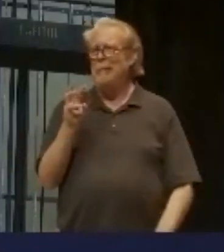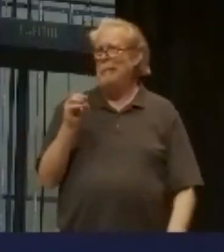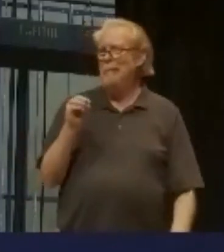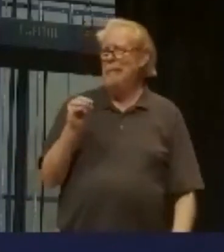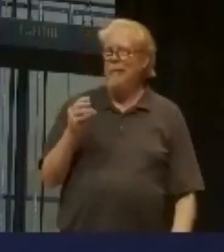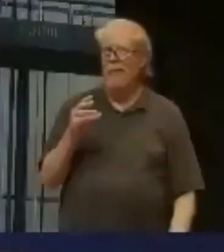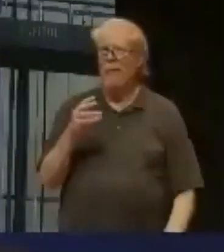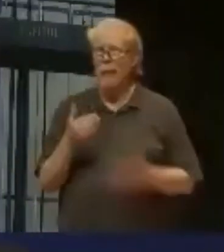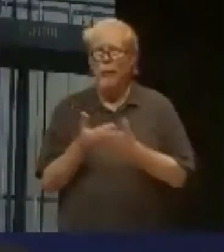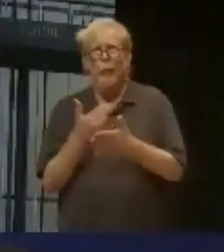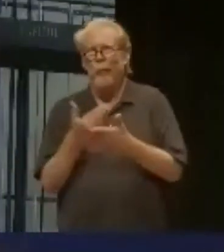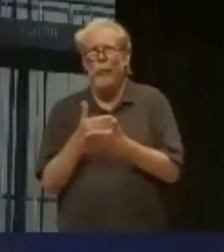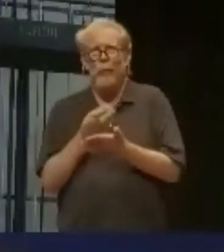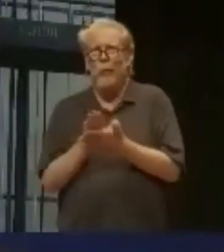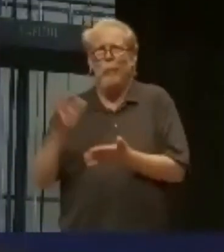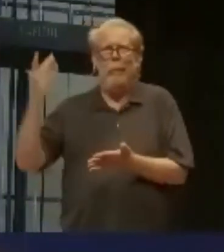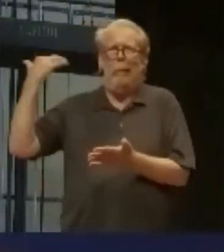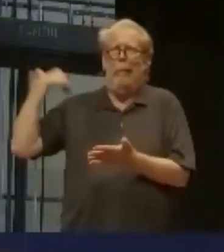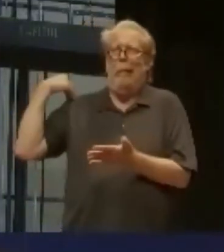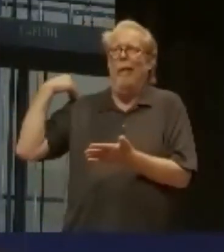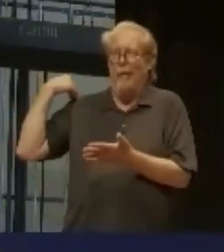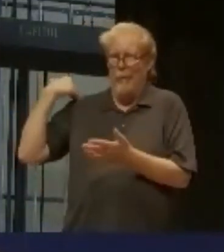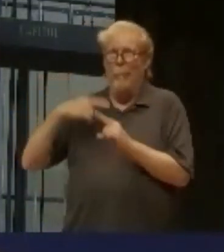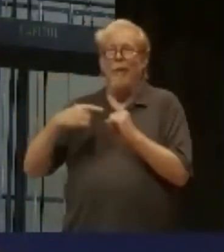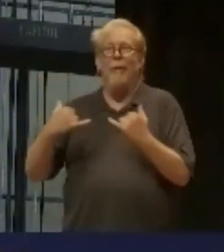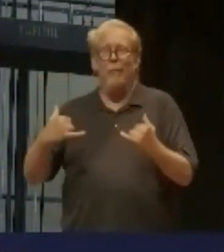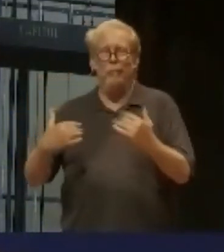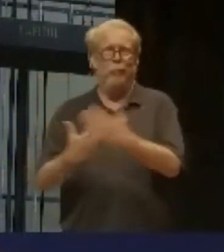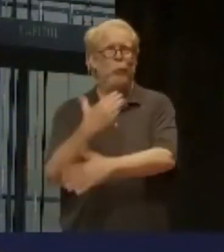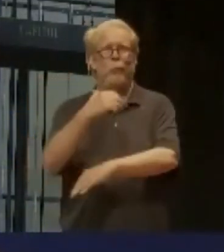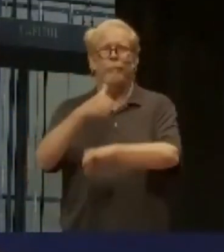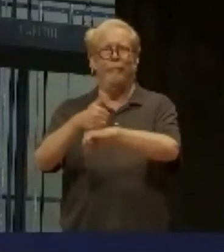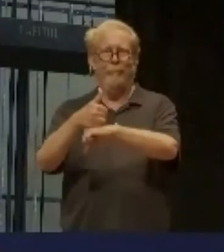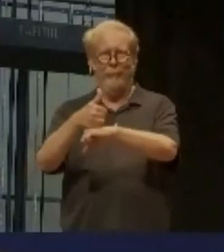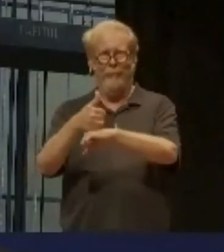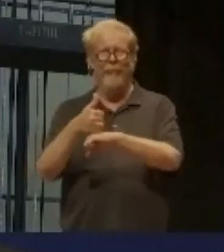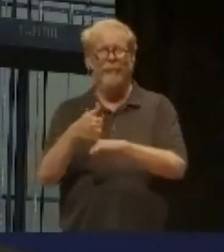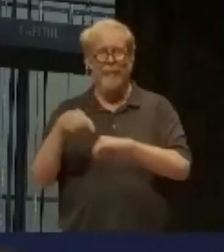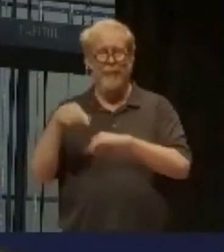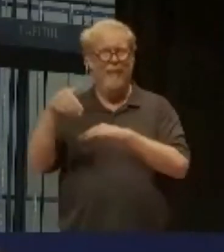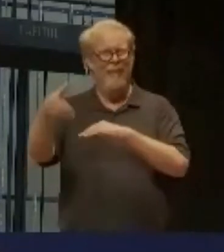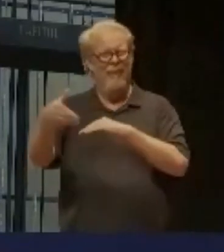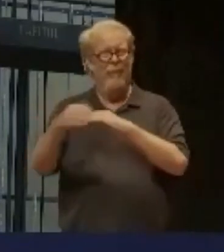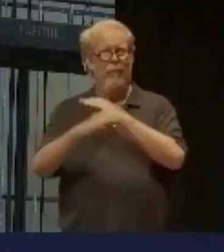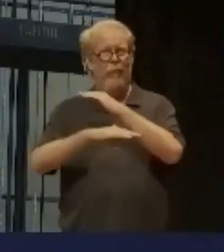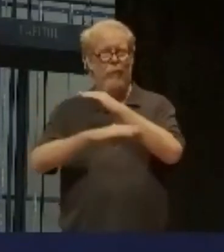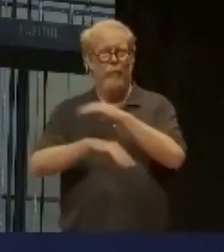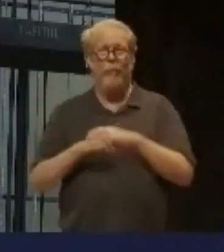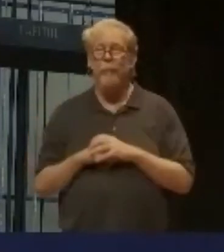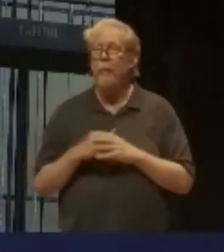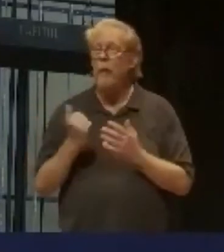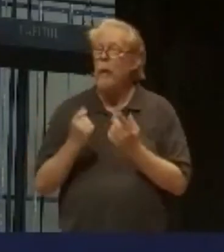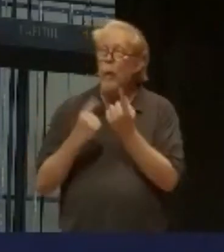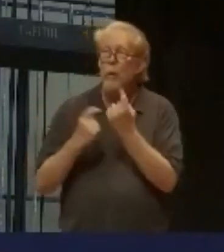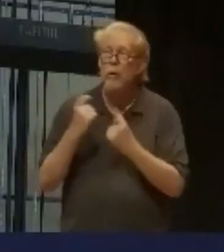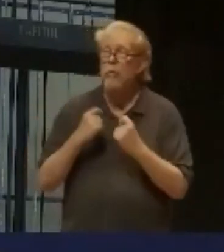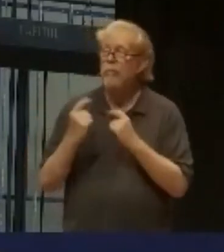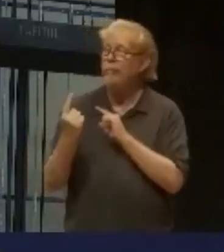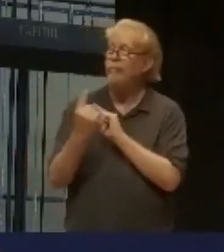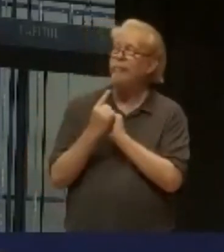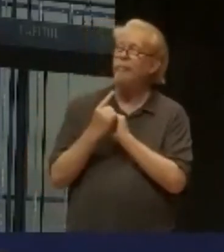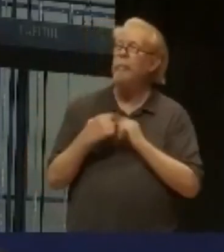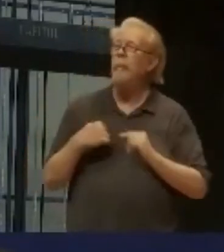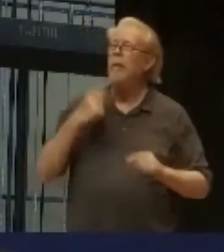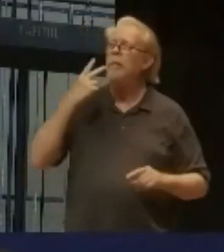en los 60s, era una escuela nueva y ahora con el bono del 2016, después de otoño vamos a tener una escuela nueva.